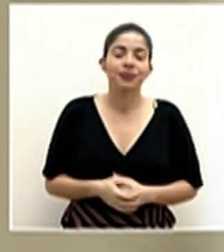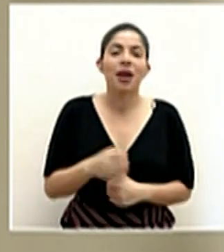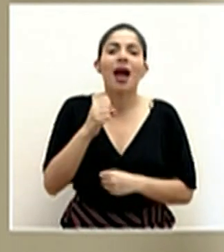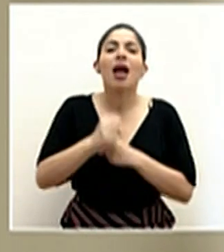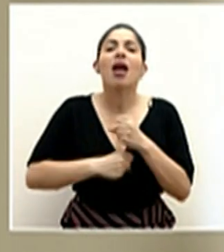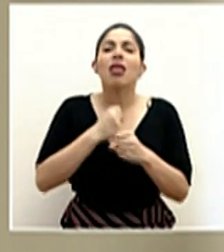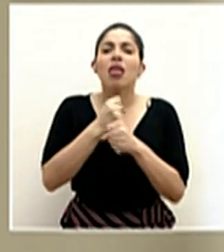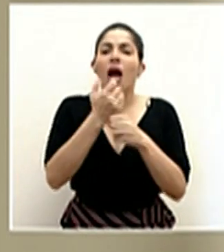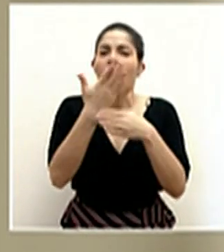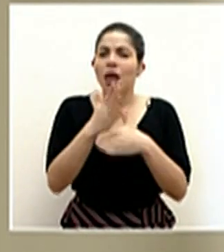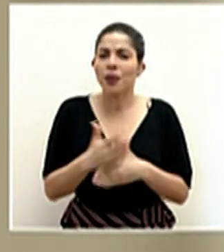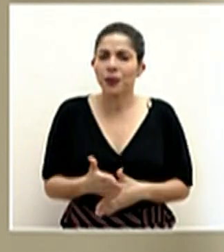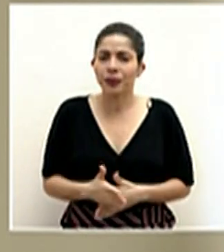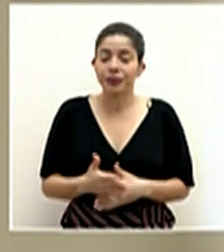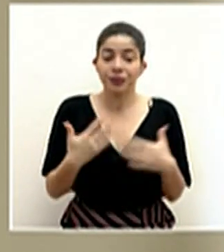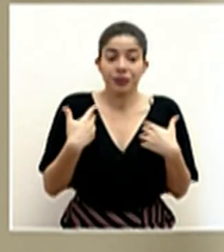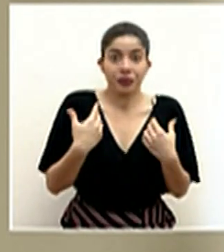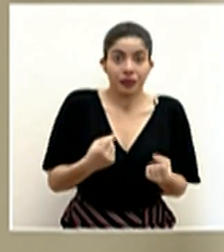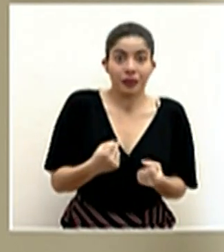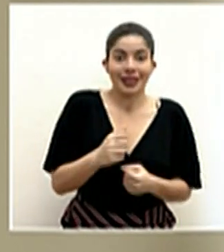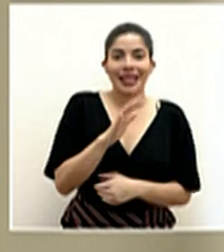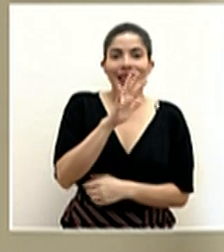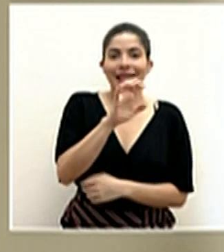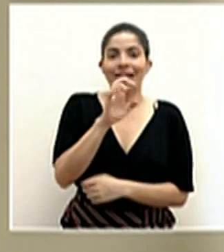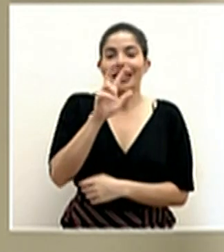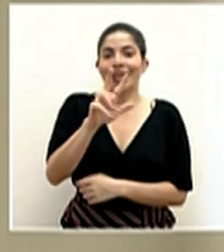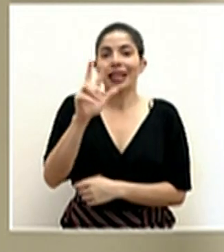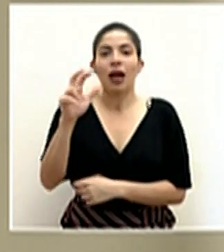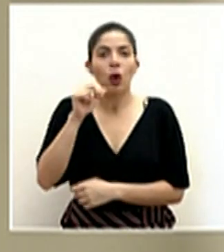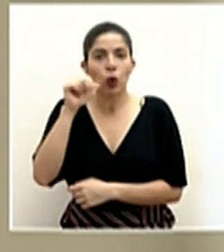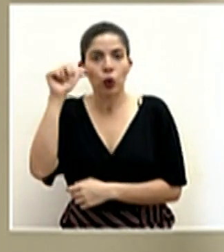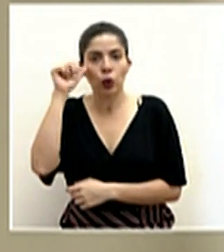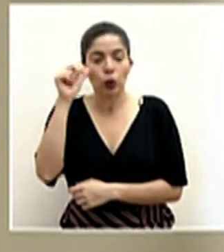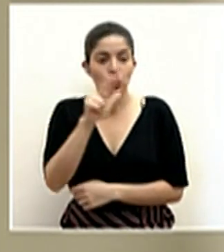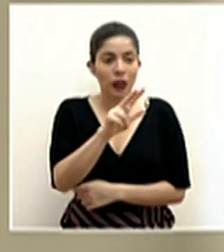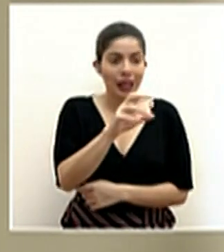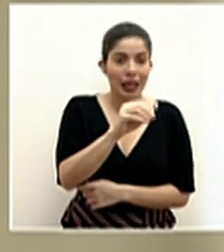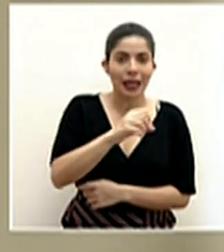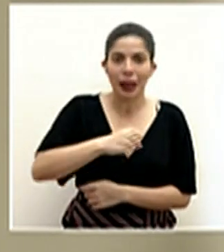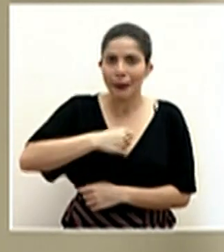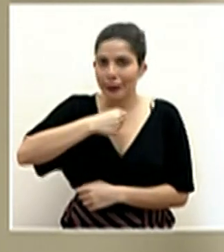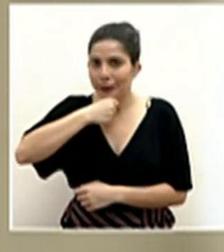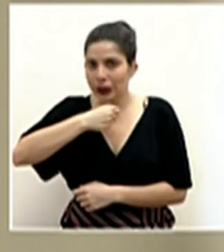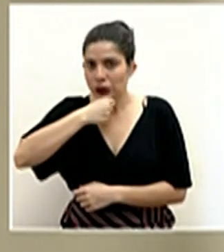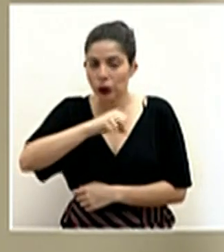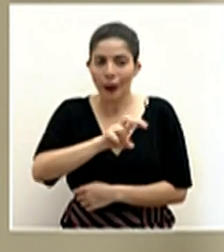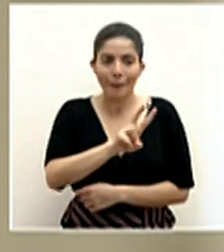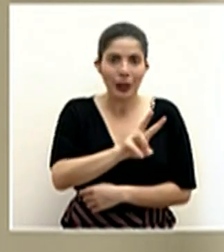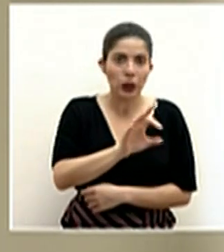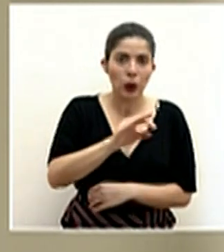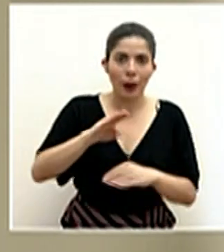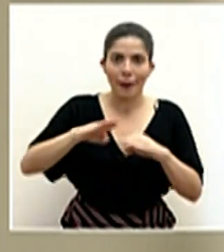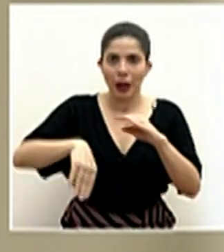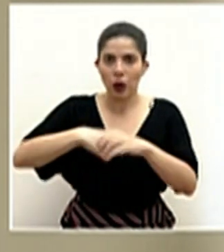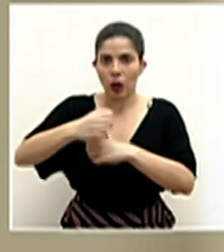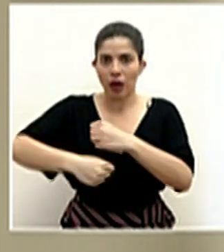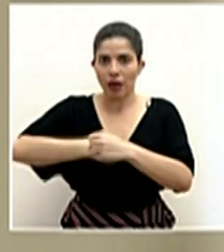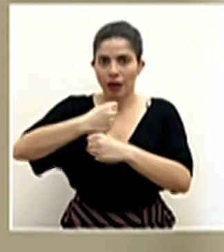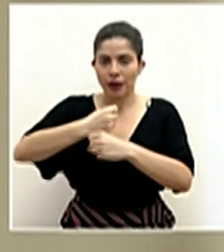edad son los recuperados 533 adultos, 30 personas mayores y 29 menores de